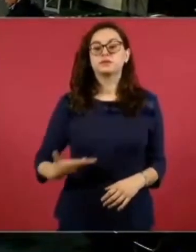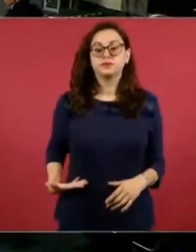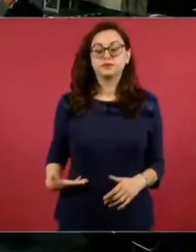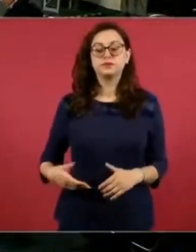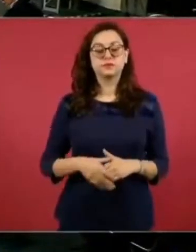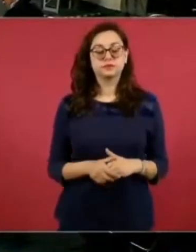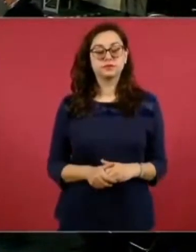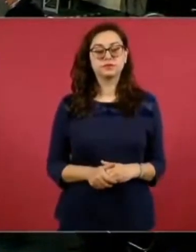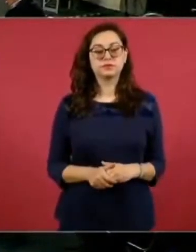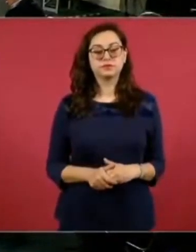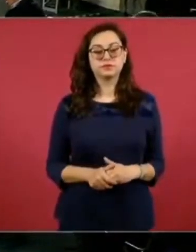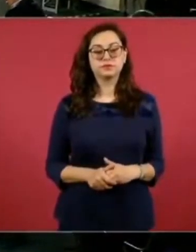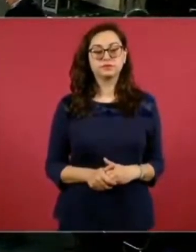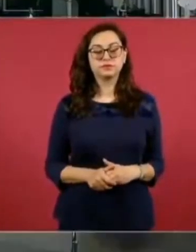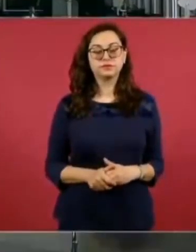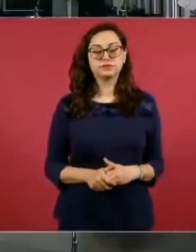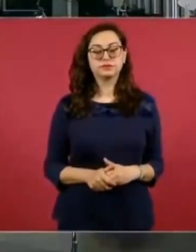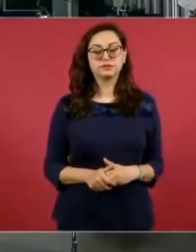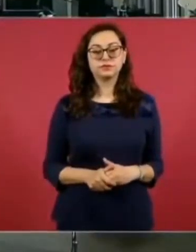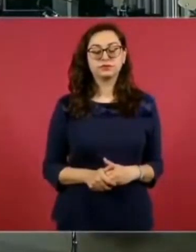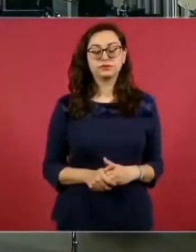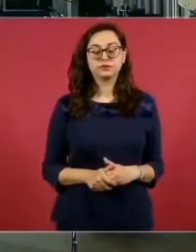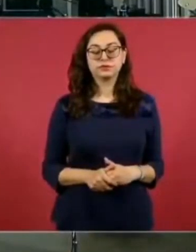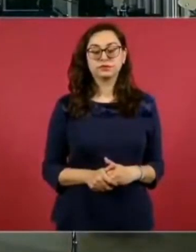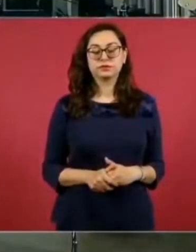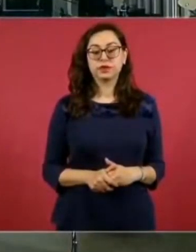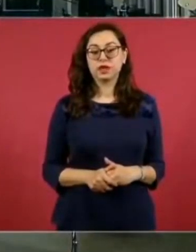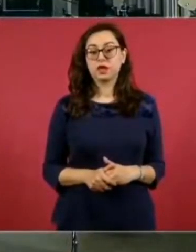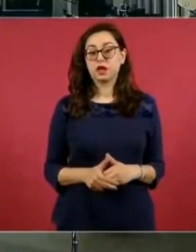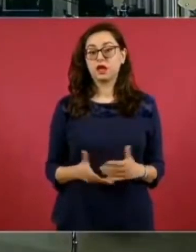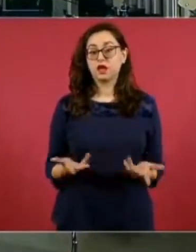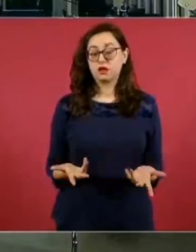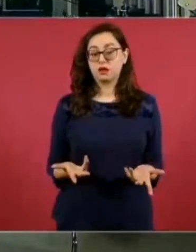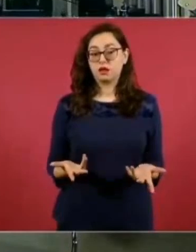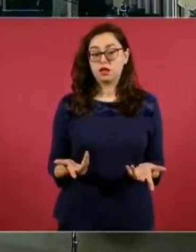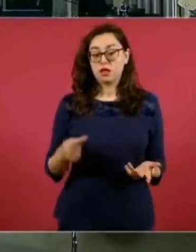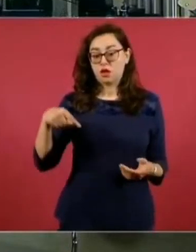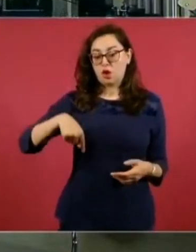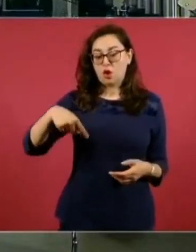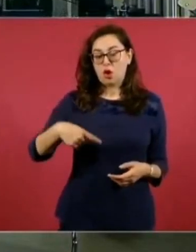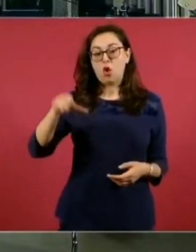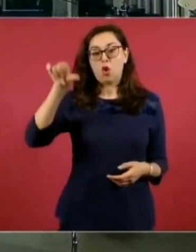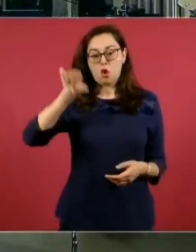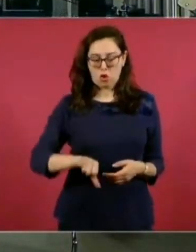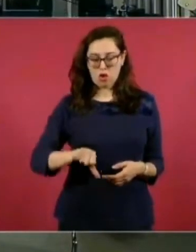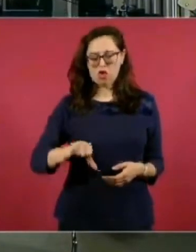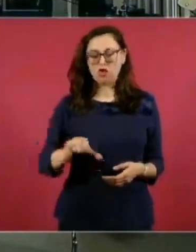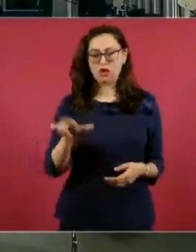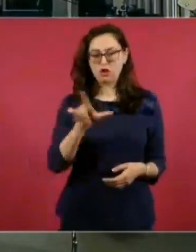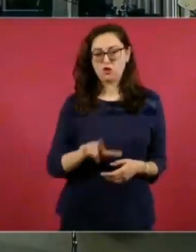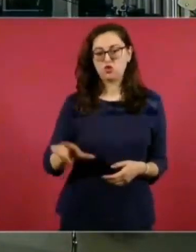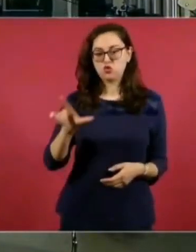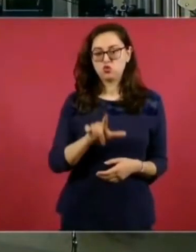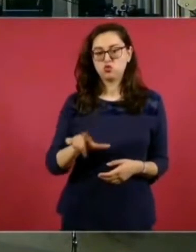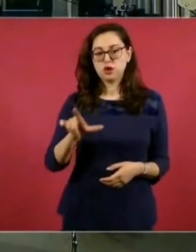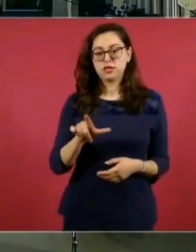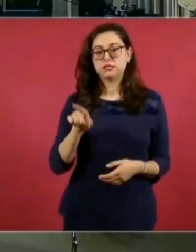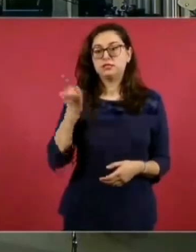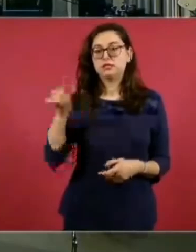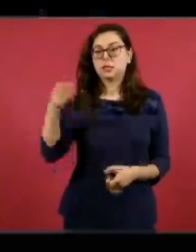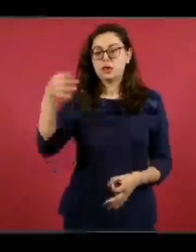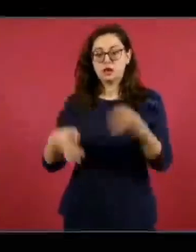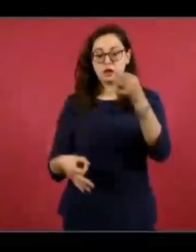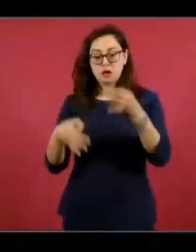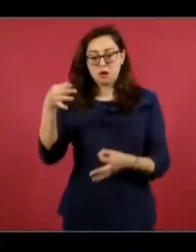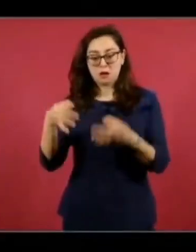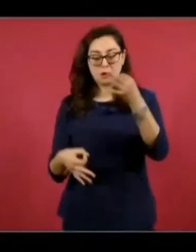preguntarle finalmente su opinión sobre el paro que inició el primer minuto de este día de los trabajadores del Poder Judicial, si se